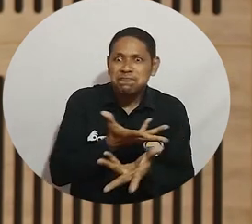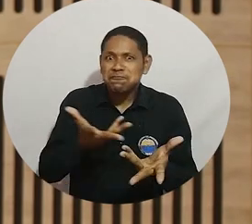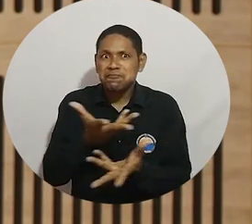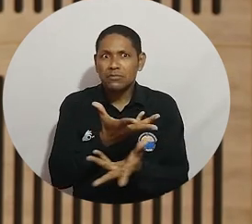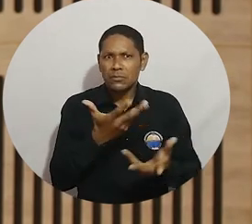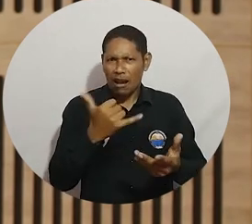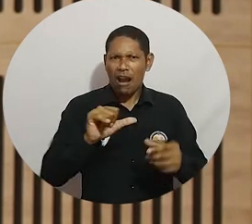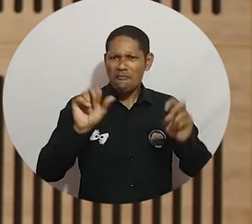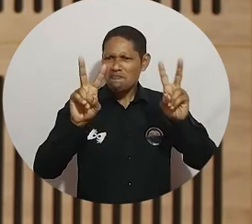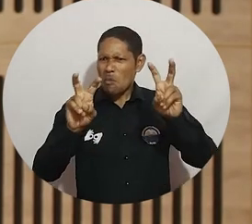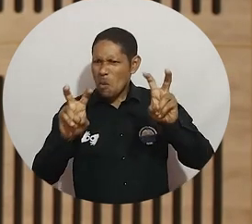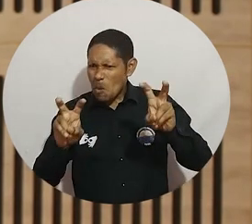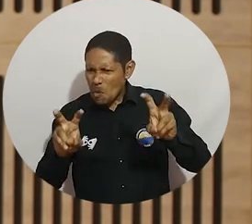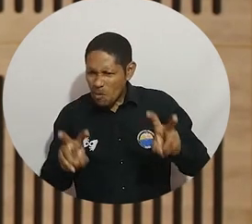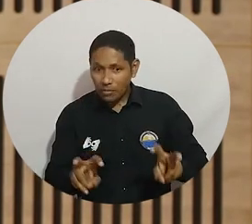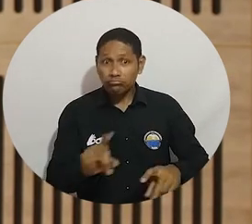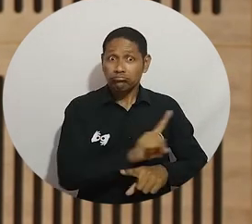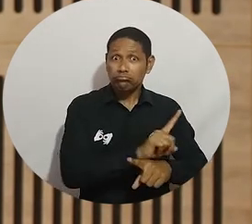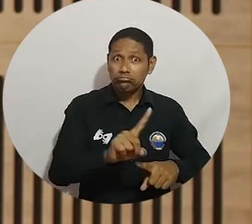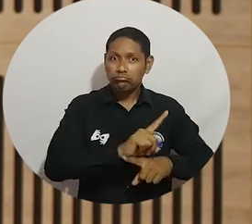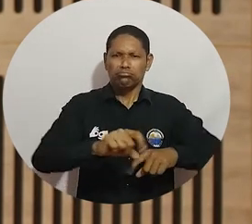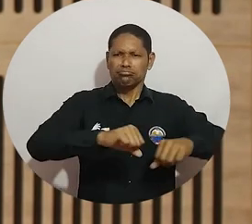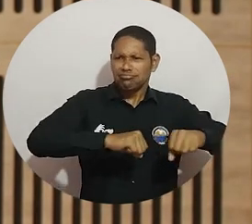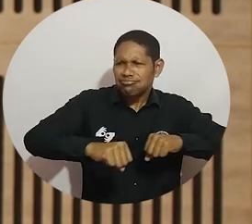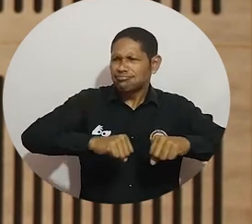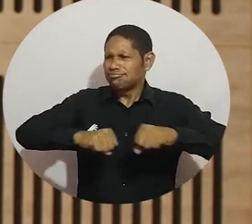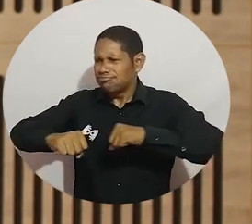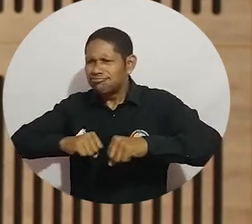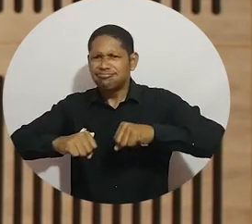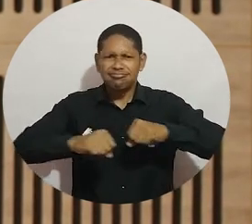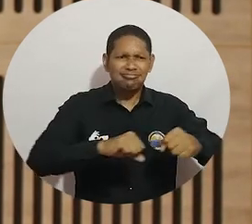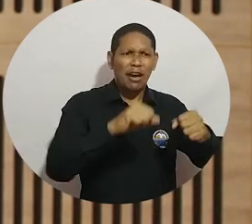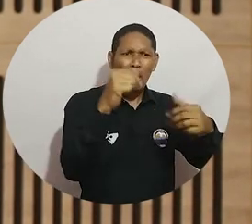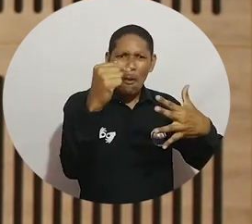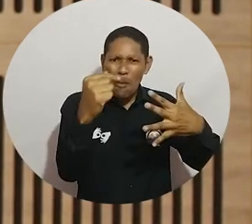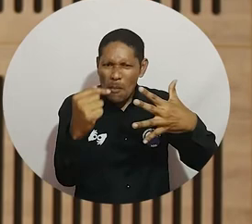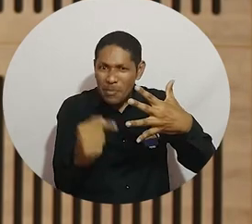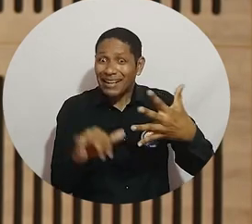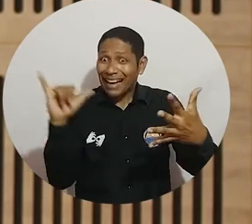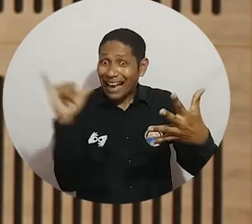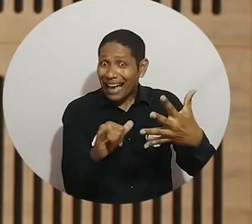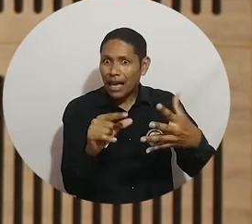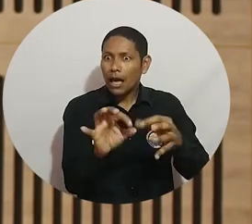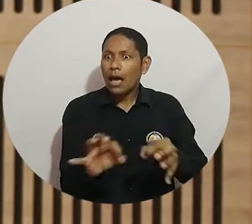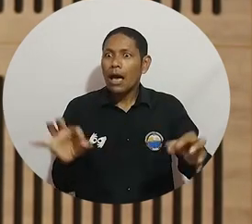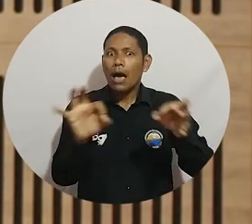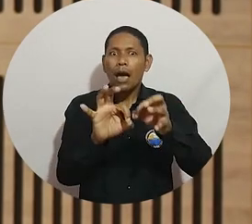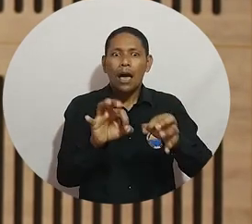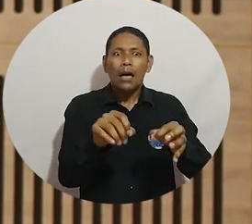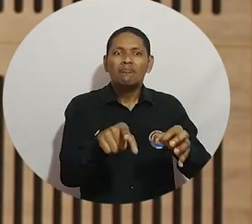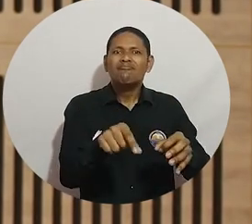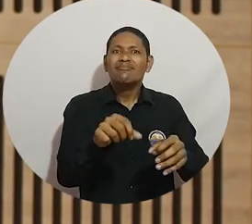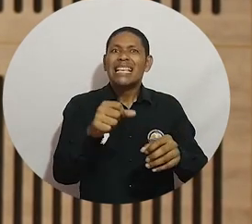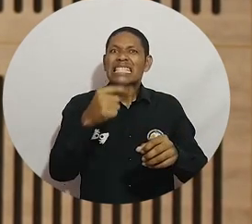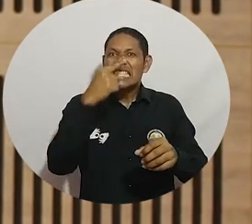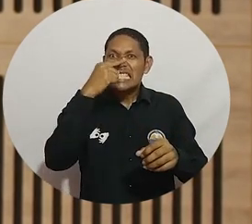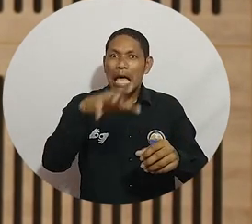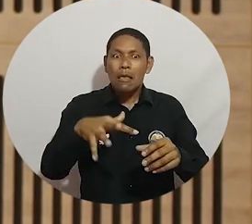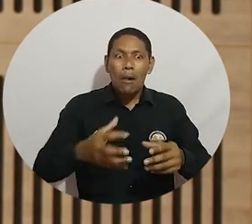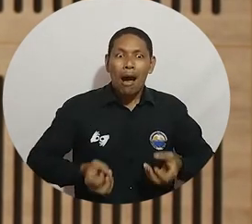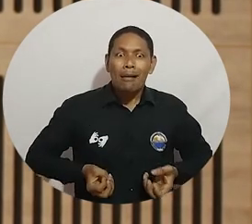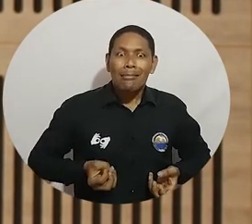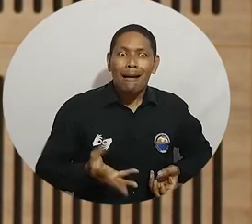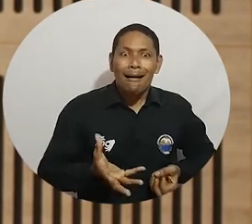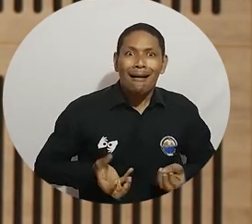Hemos diseñado una semana de actividades enmarcadas precisamente en ese eslogan, en dejarle algo a